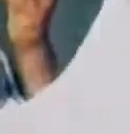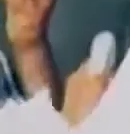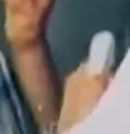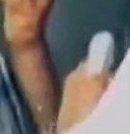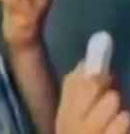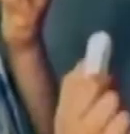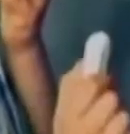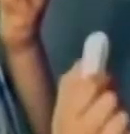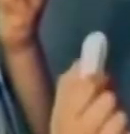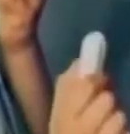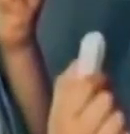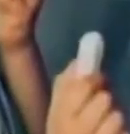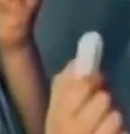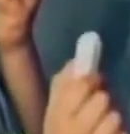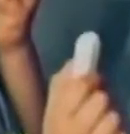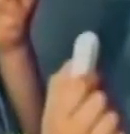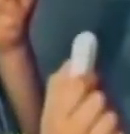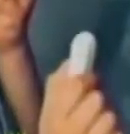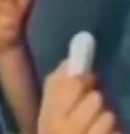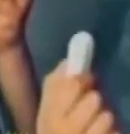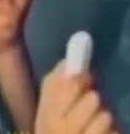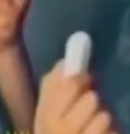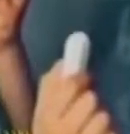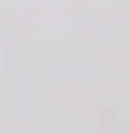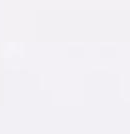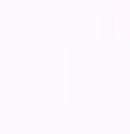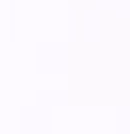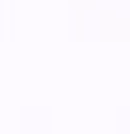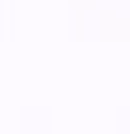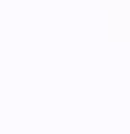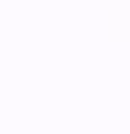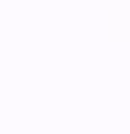A continuación, Matemática, segundo básico.